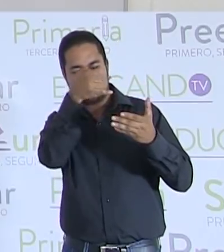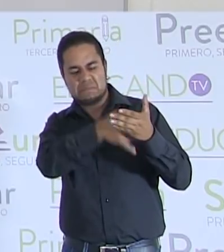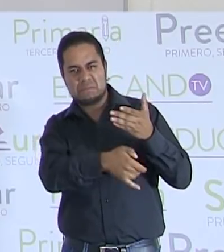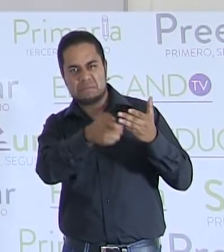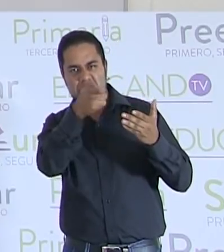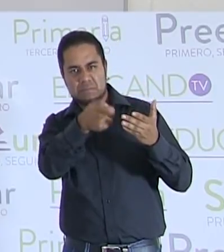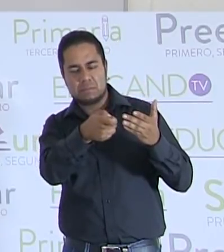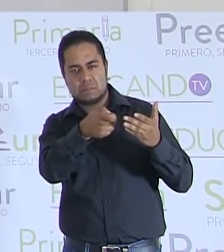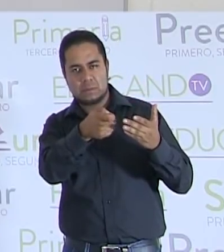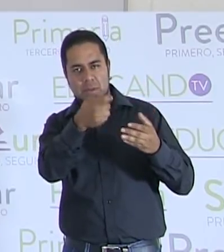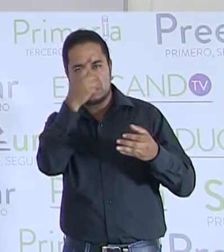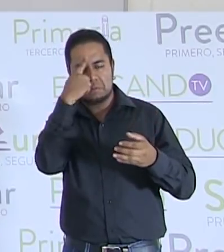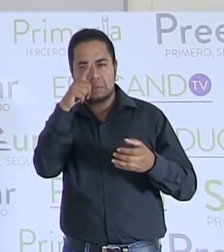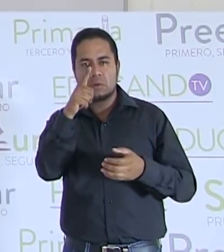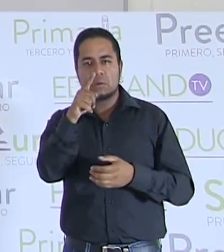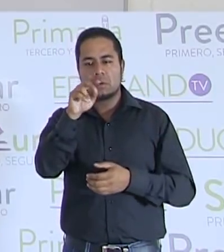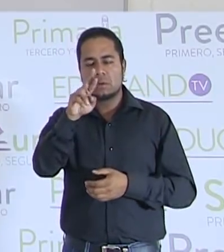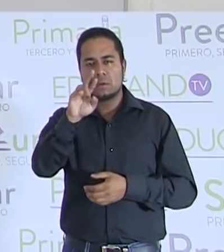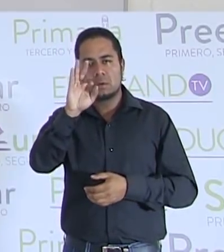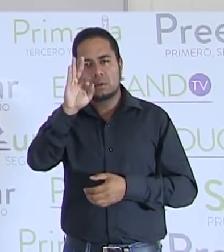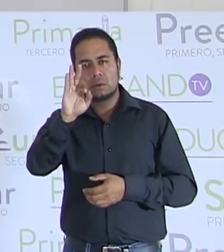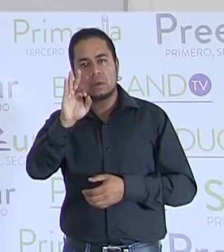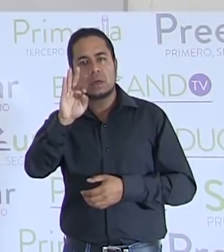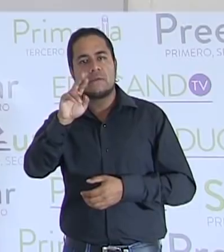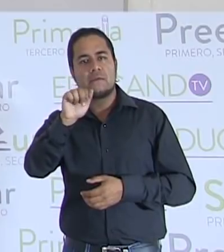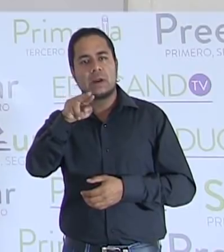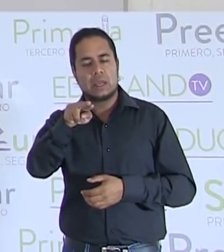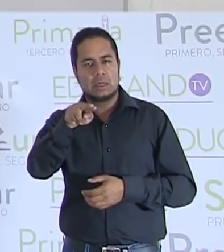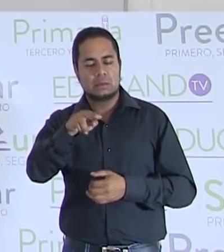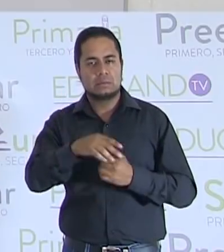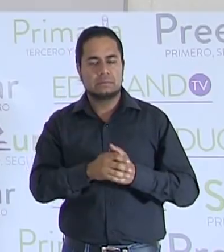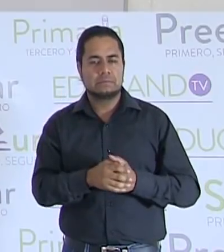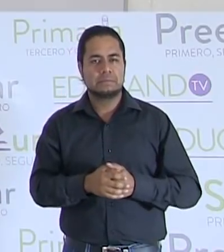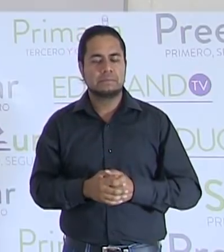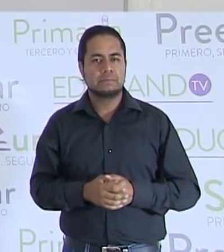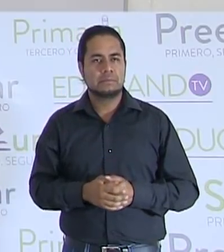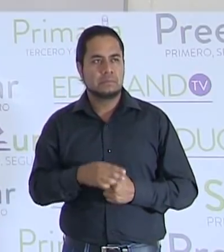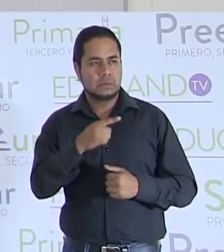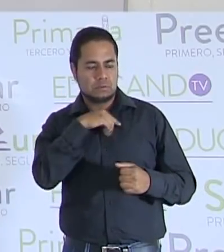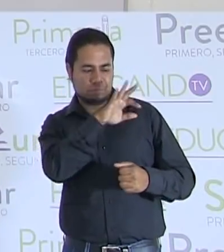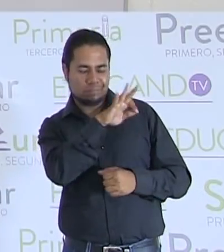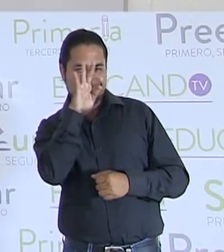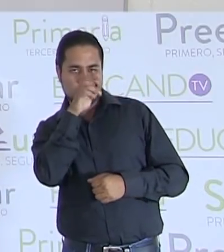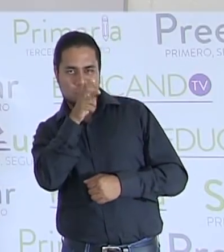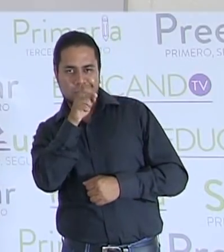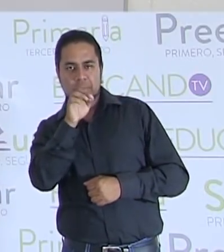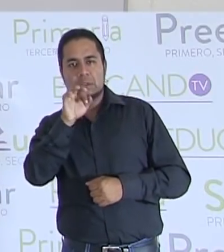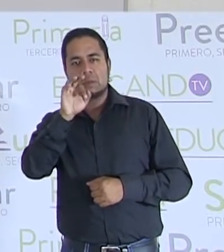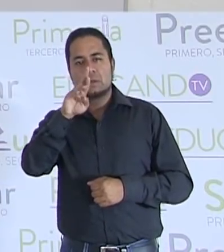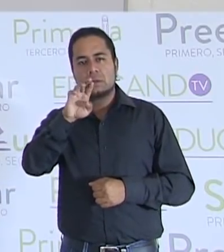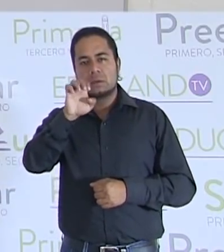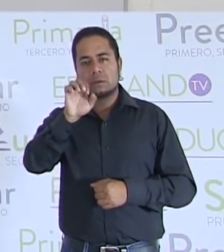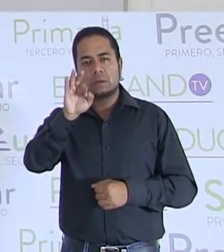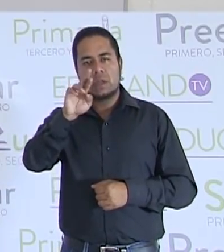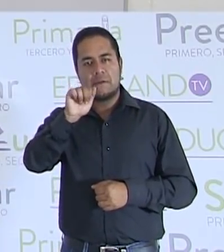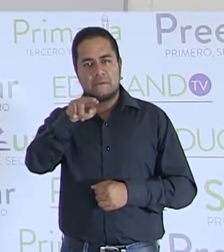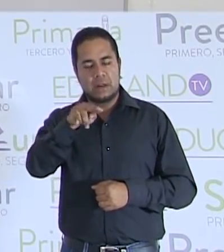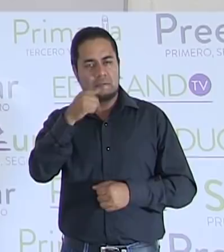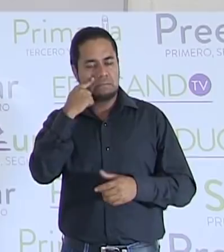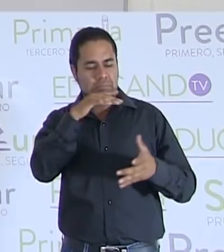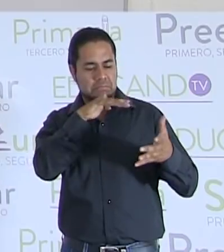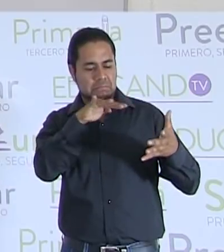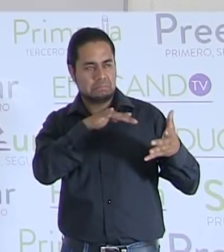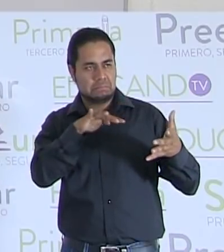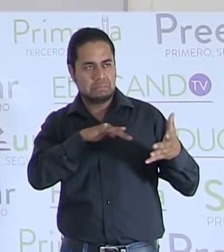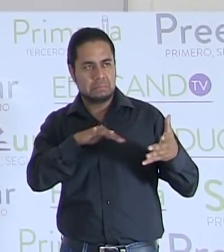implícito de un refrán. Vamos a tomar este refrán, dice así.